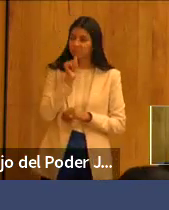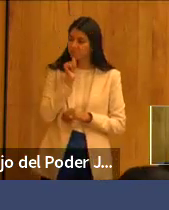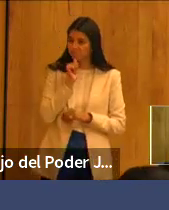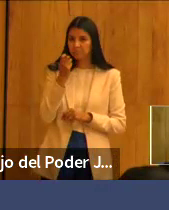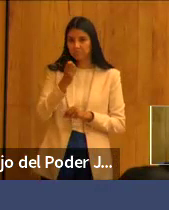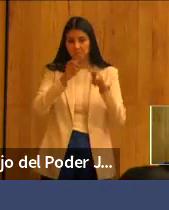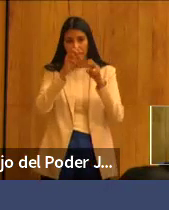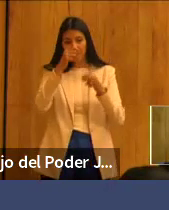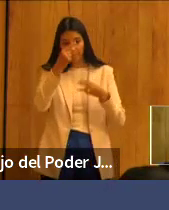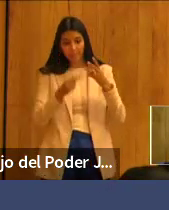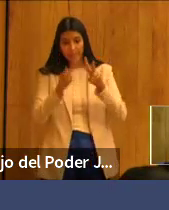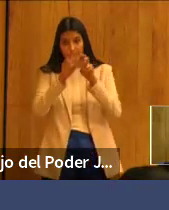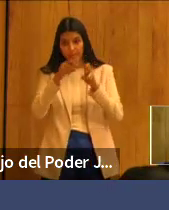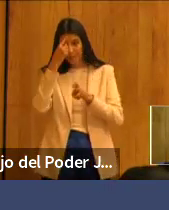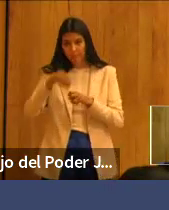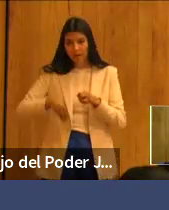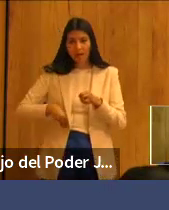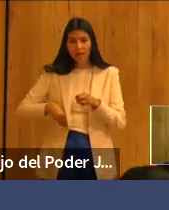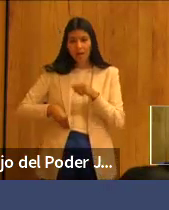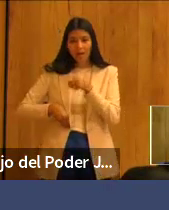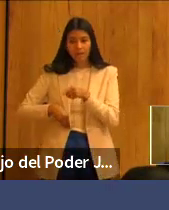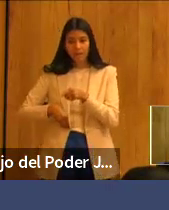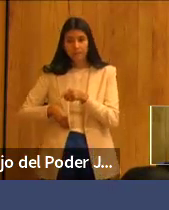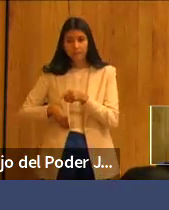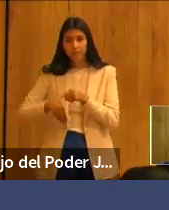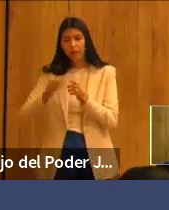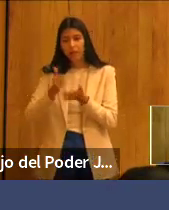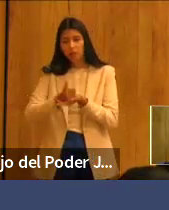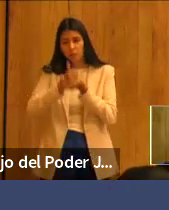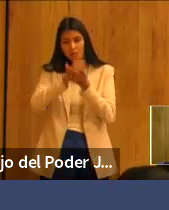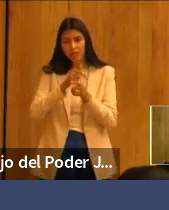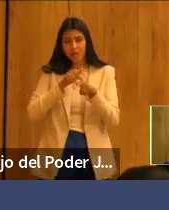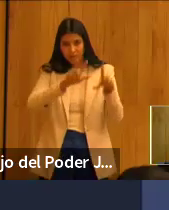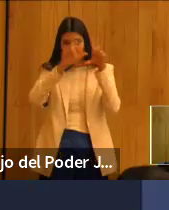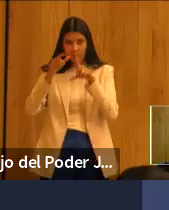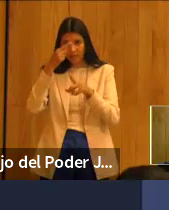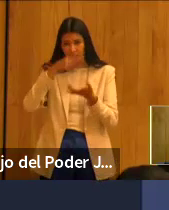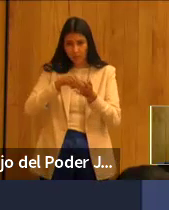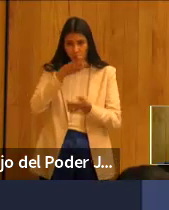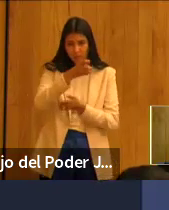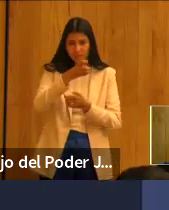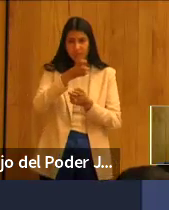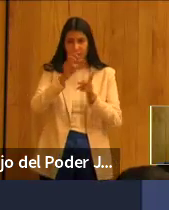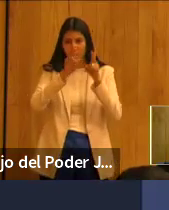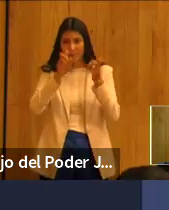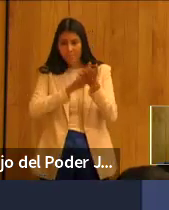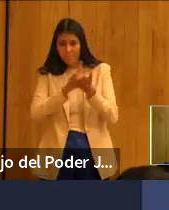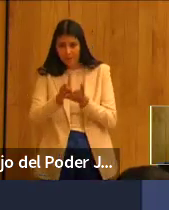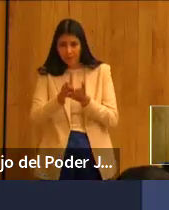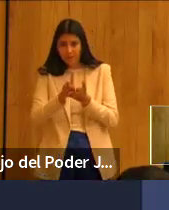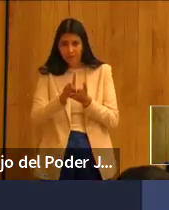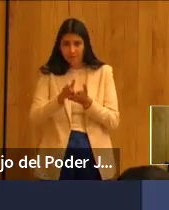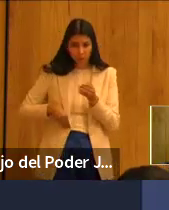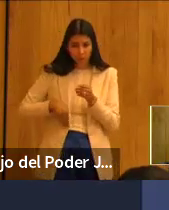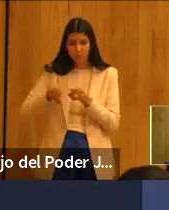de la acusación. Por favor, ¿me puede ayudar con la siguiente diapositiva? Creo que es esa, hecho materia de la acusación, son los tres